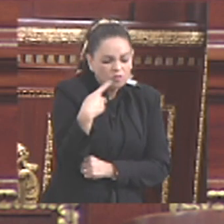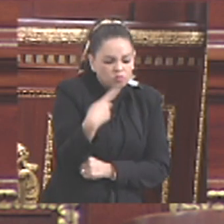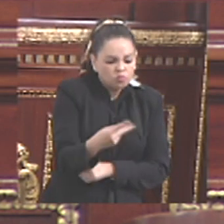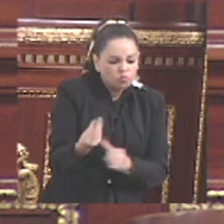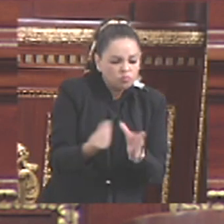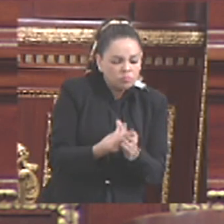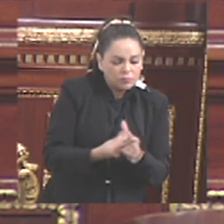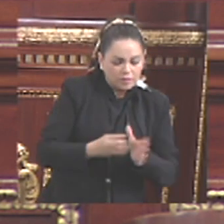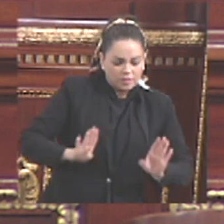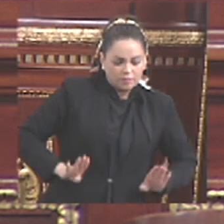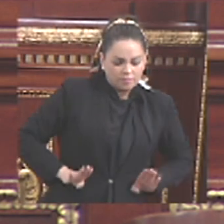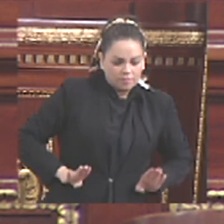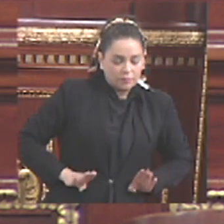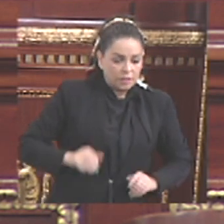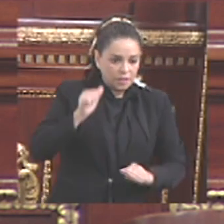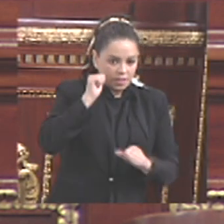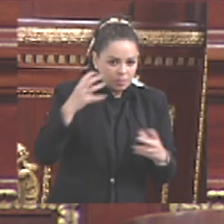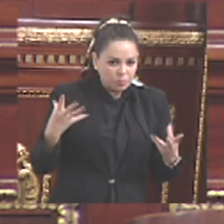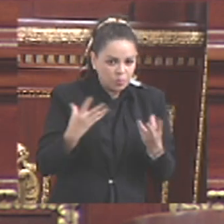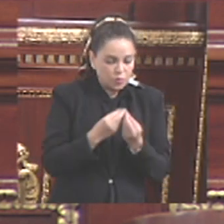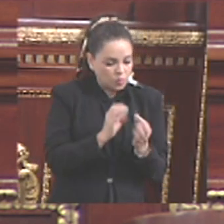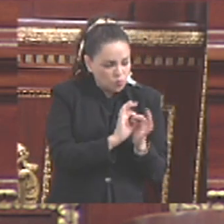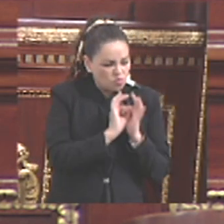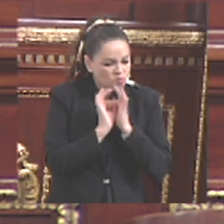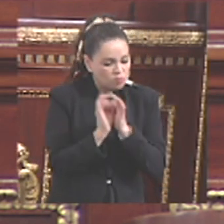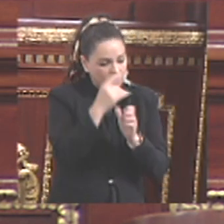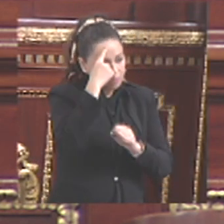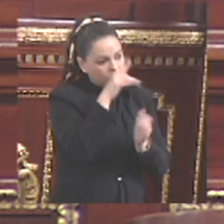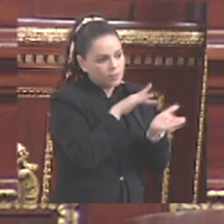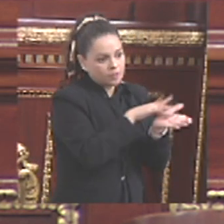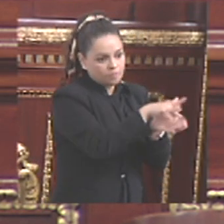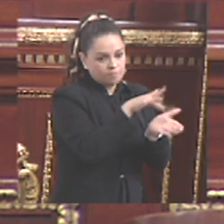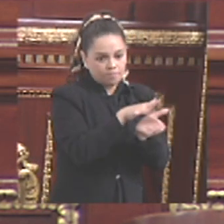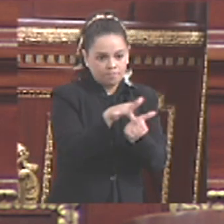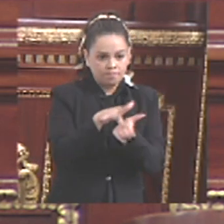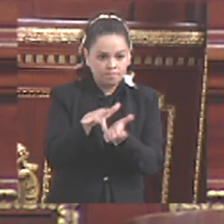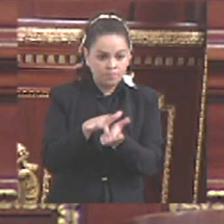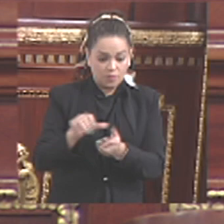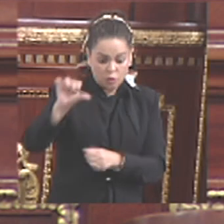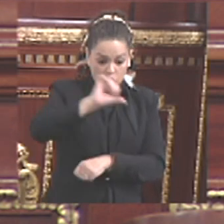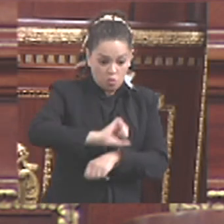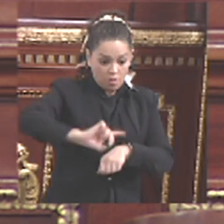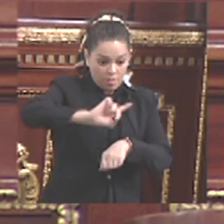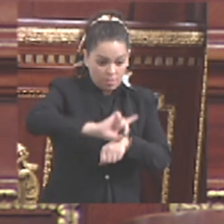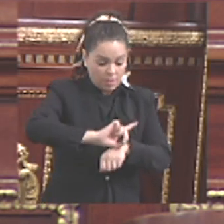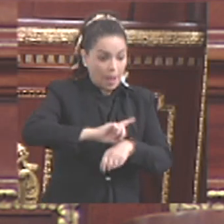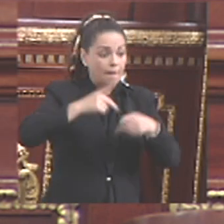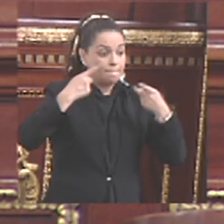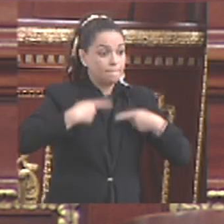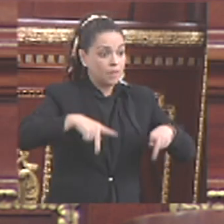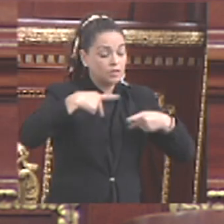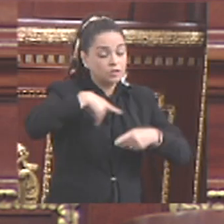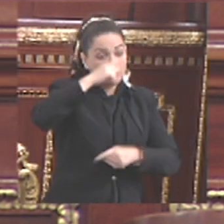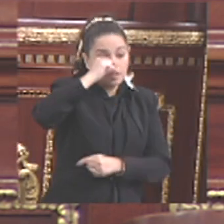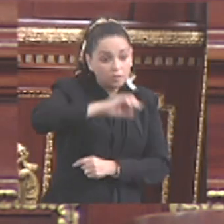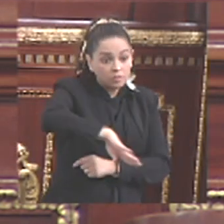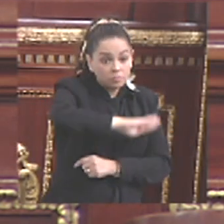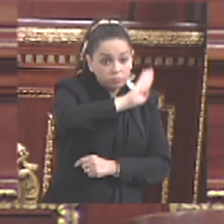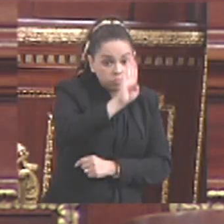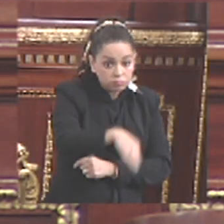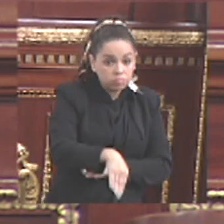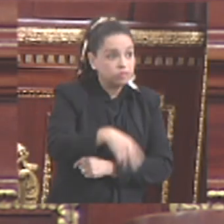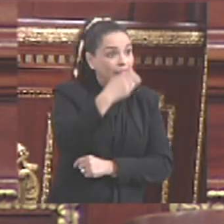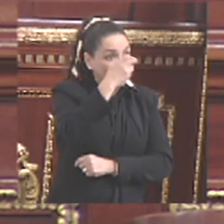esta conmemoración, recordamos a las víctimas de esos sismos, a aquellos que perdieron la vida, a quienes perdieron